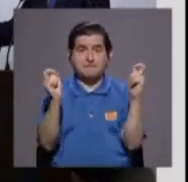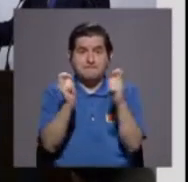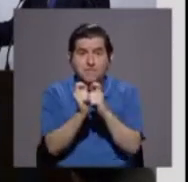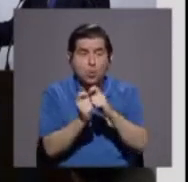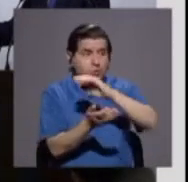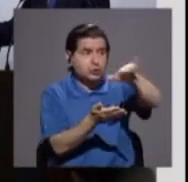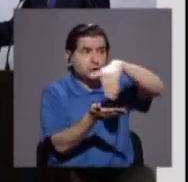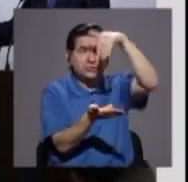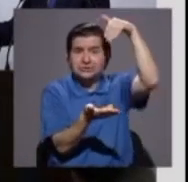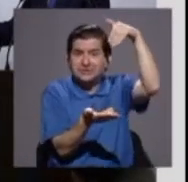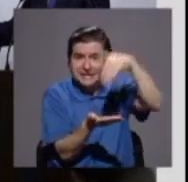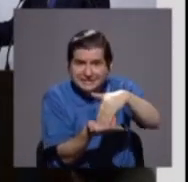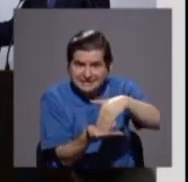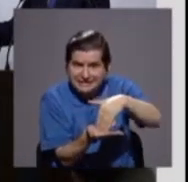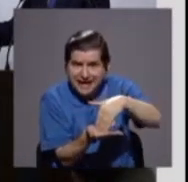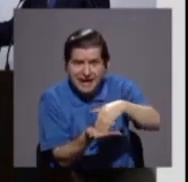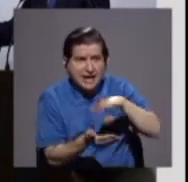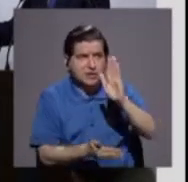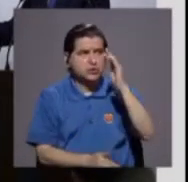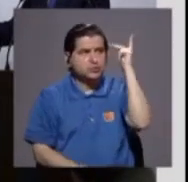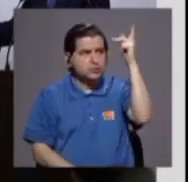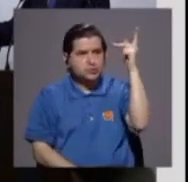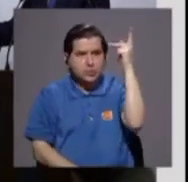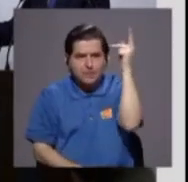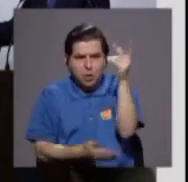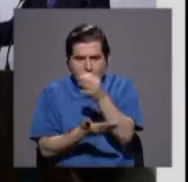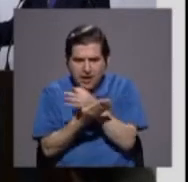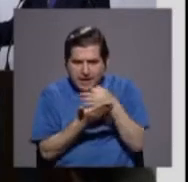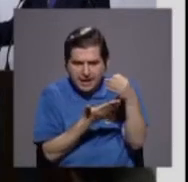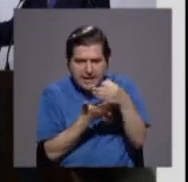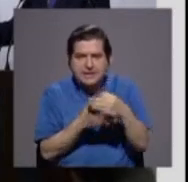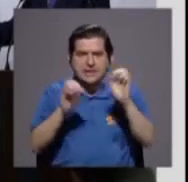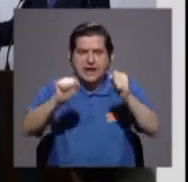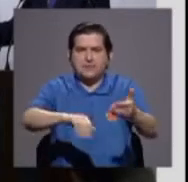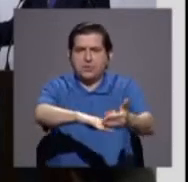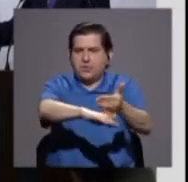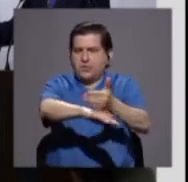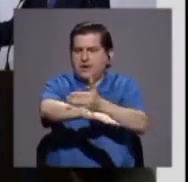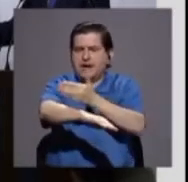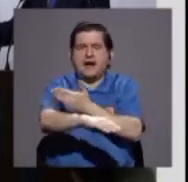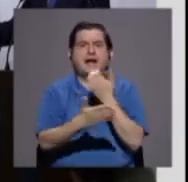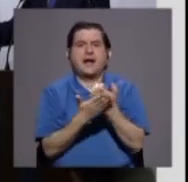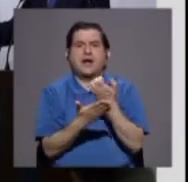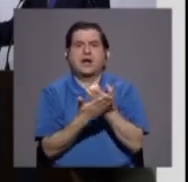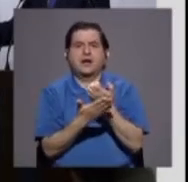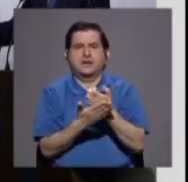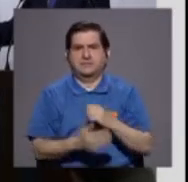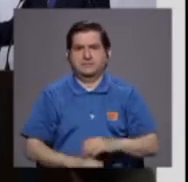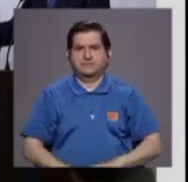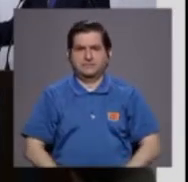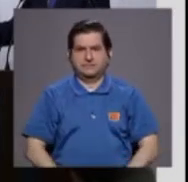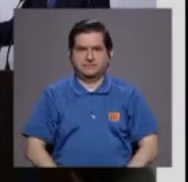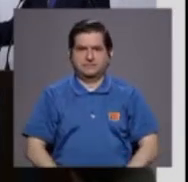como punto central de su política monetaria para levantar la economía.